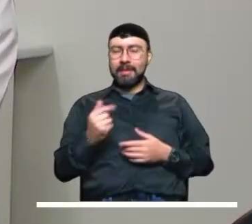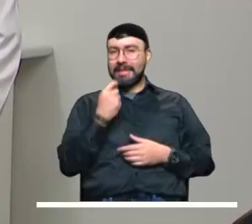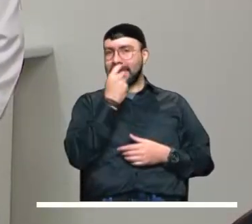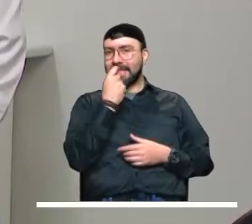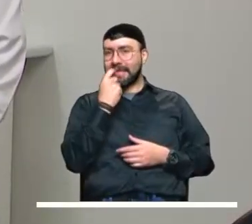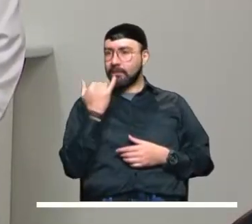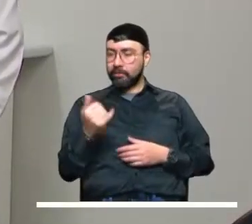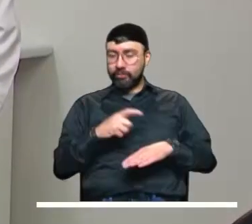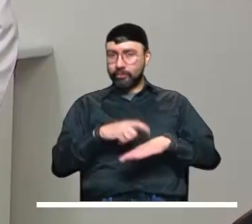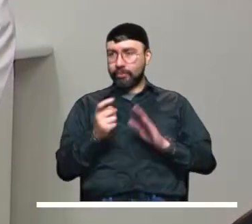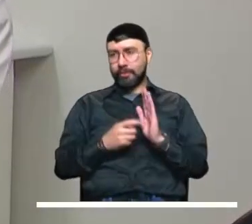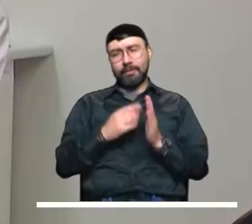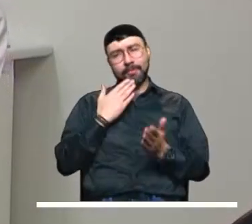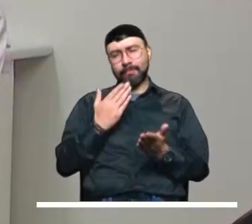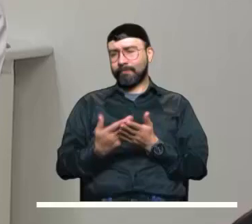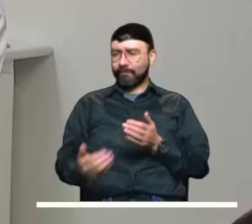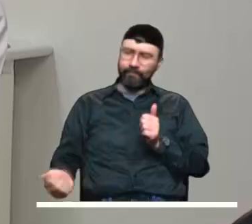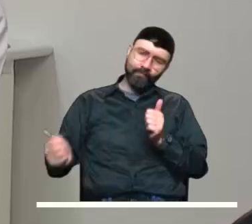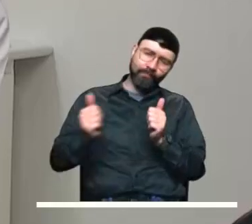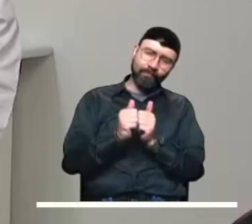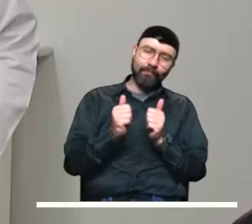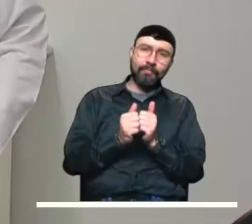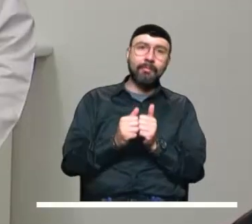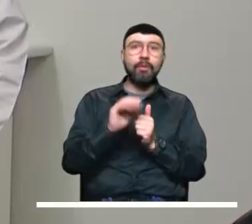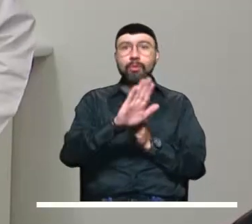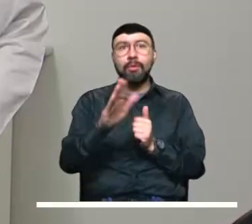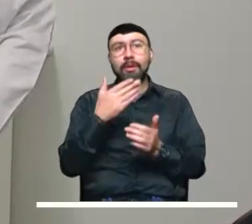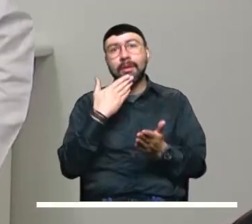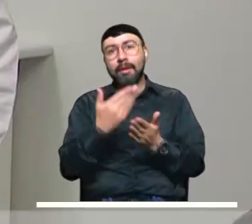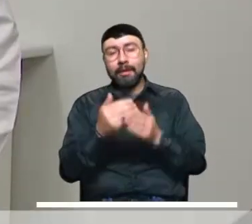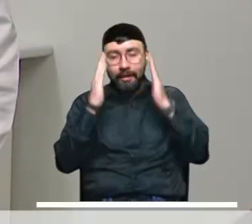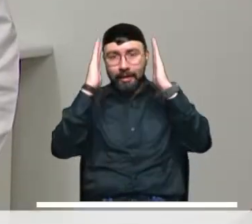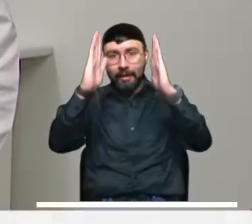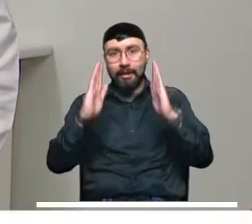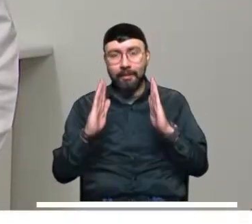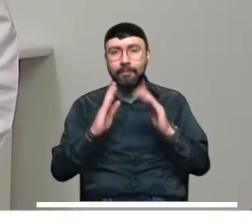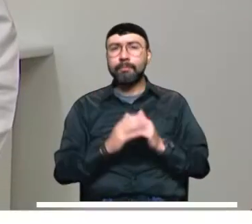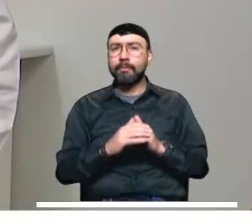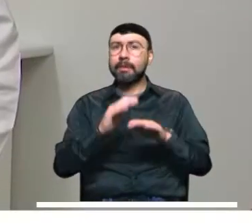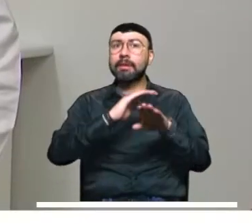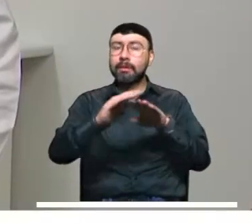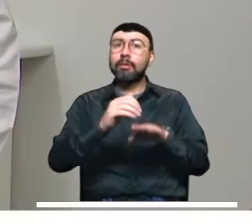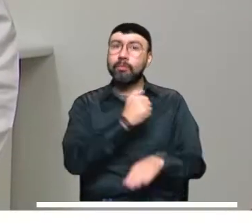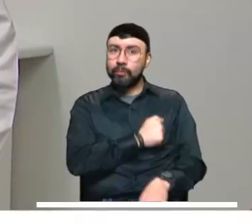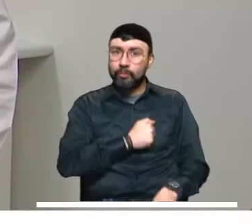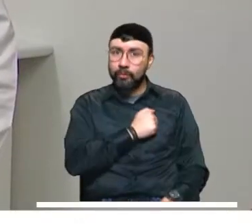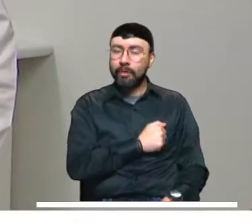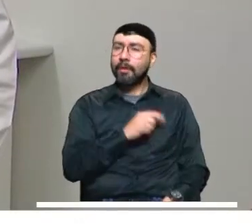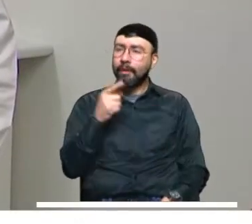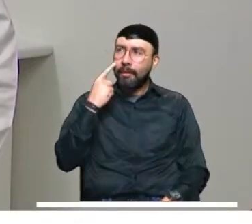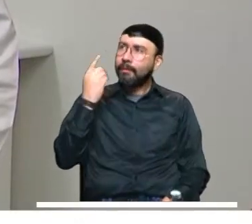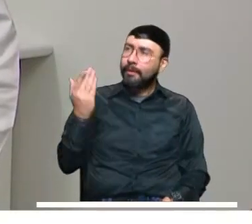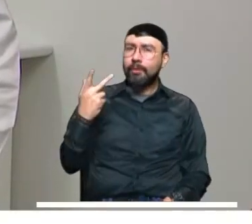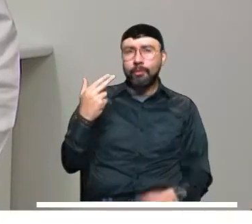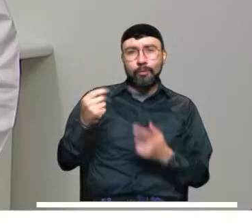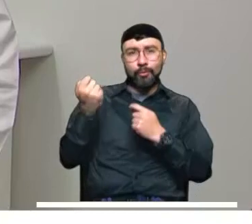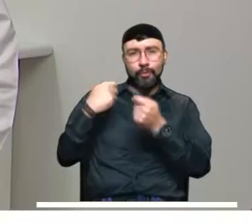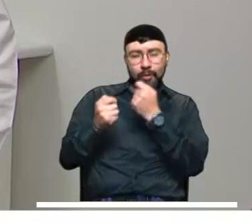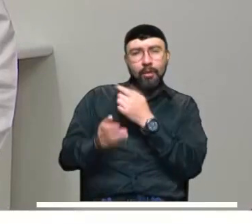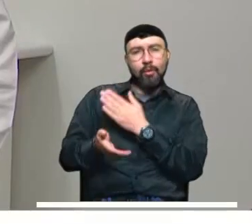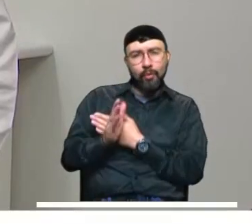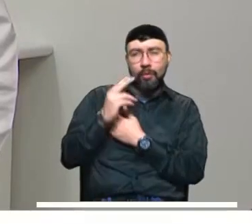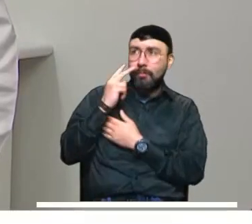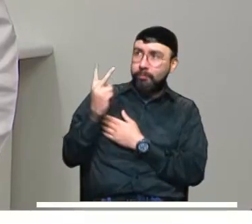neurofocal. Nuevamente, muchas gracias por estar acá. Gracias a ustedes por estar atentos. Los invito a que sigamos a estas notas saludables para